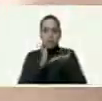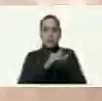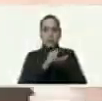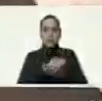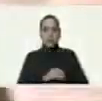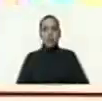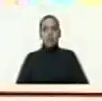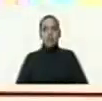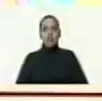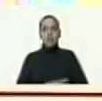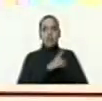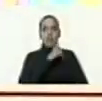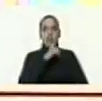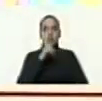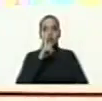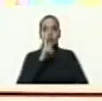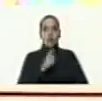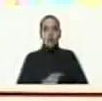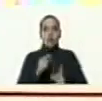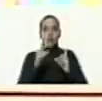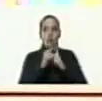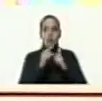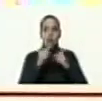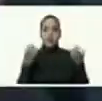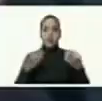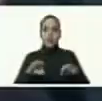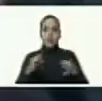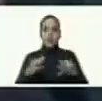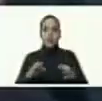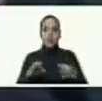Dialéctica de la Naturaleza. Mini libro.